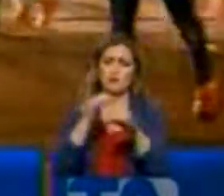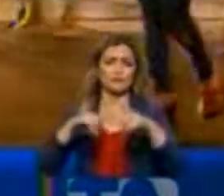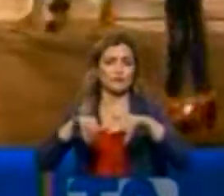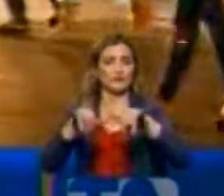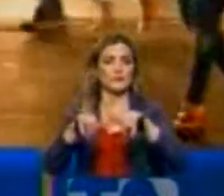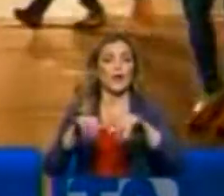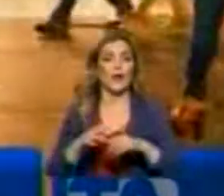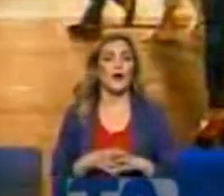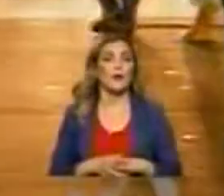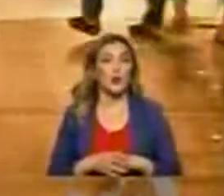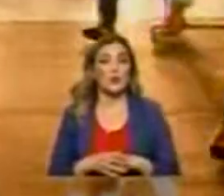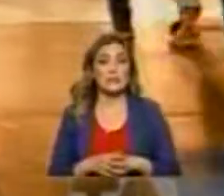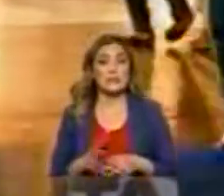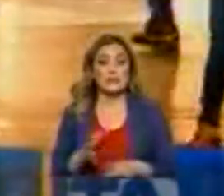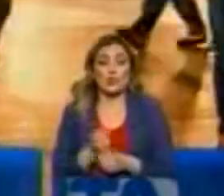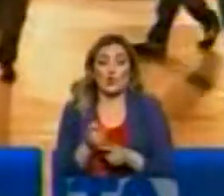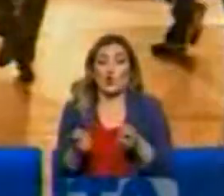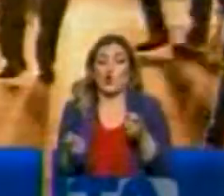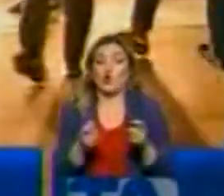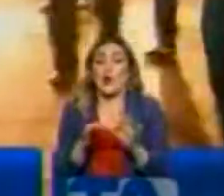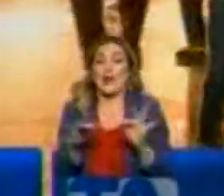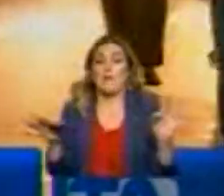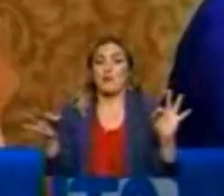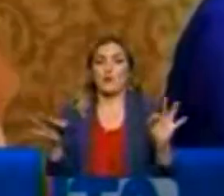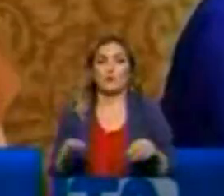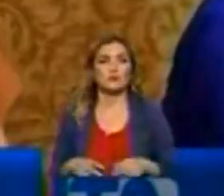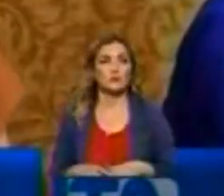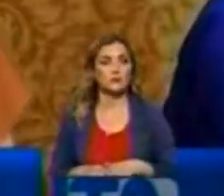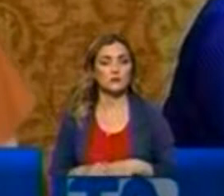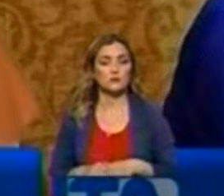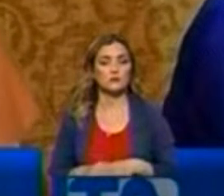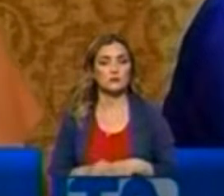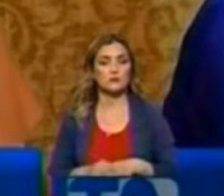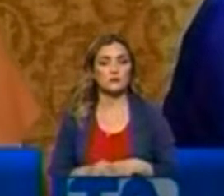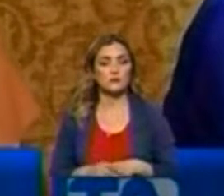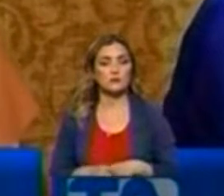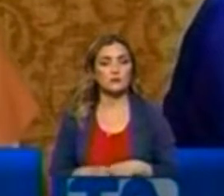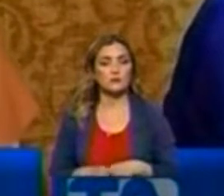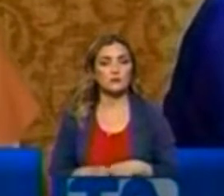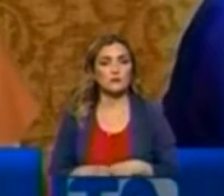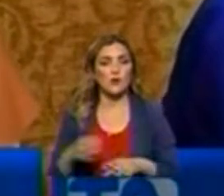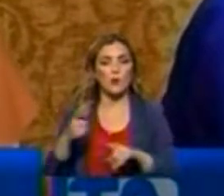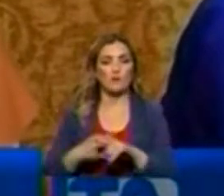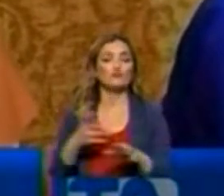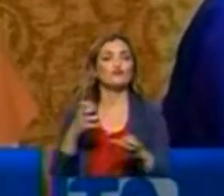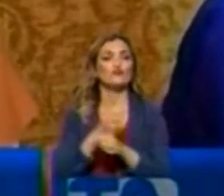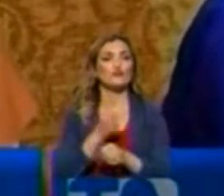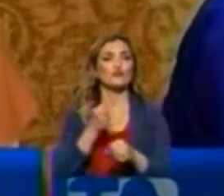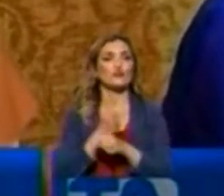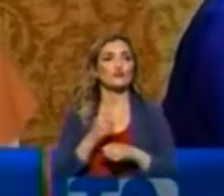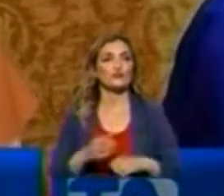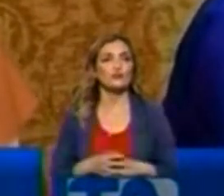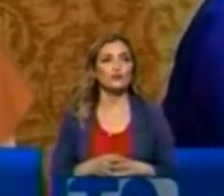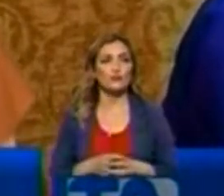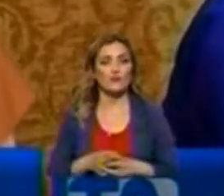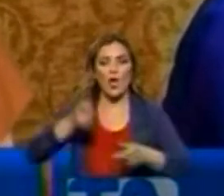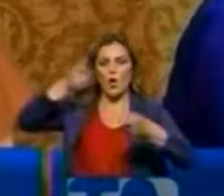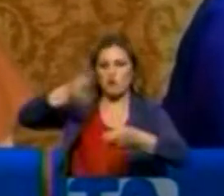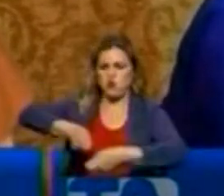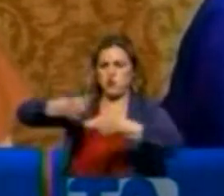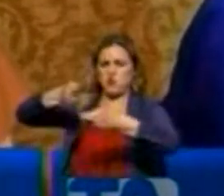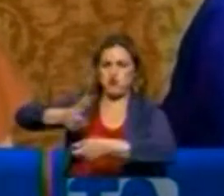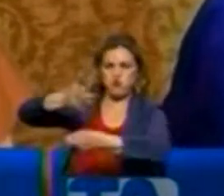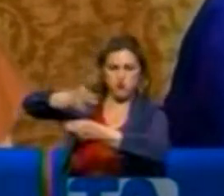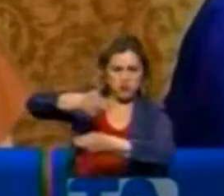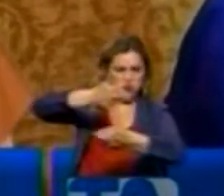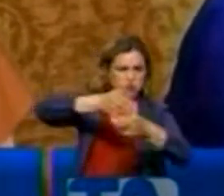sí, bajo estrictos controles de limpieza. En los mercados se va a realizar la desinfección de